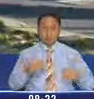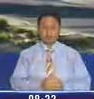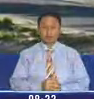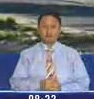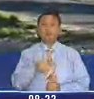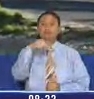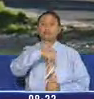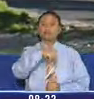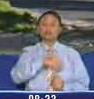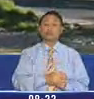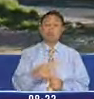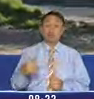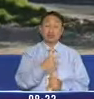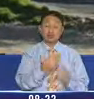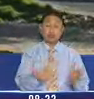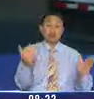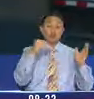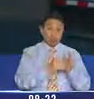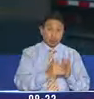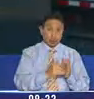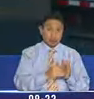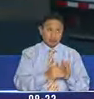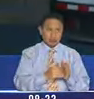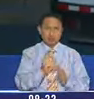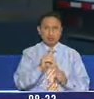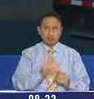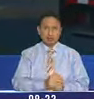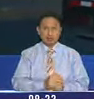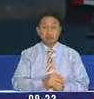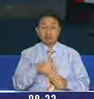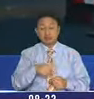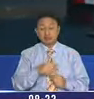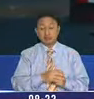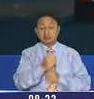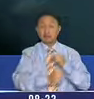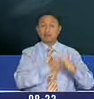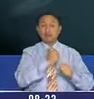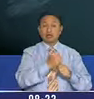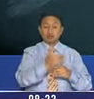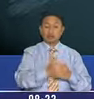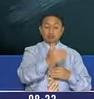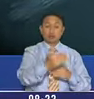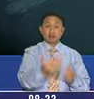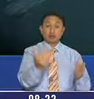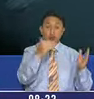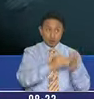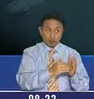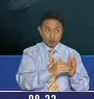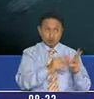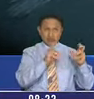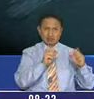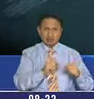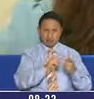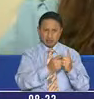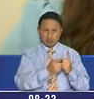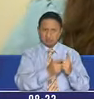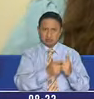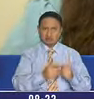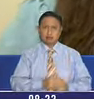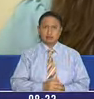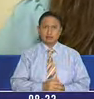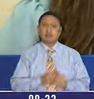es que esa constante no se vuelva a repetir y que para cuando pase un par de décadas no se tenga que volver a hablar de otra reubicación.